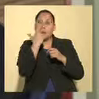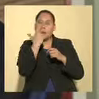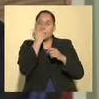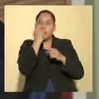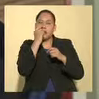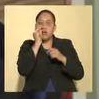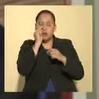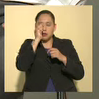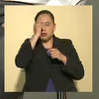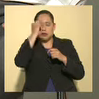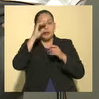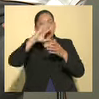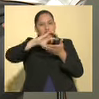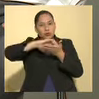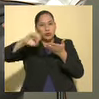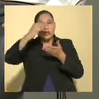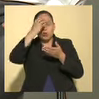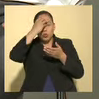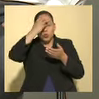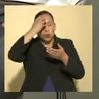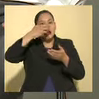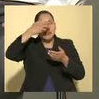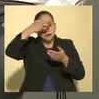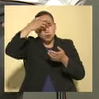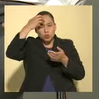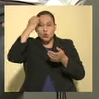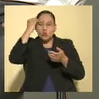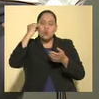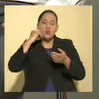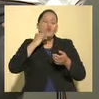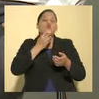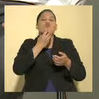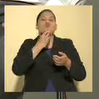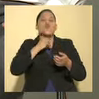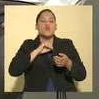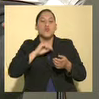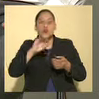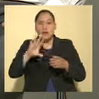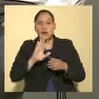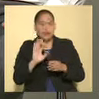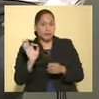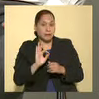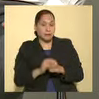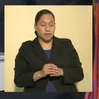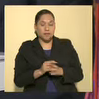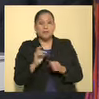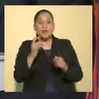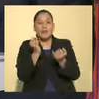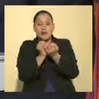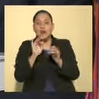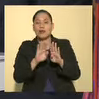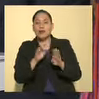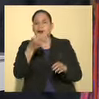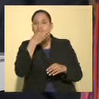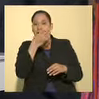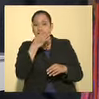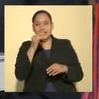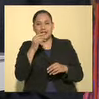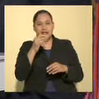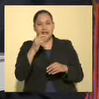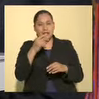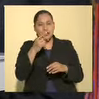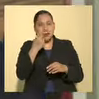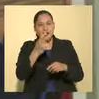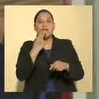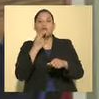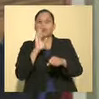mecánico ayudemos a tragar el moco. Generalmente, antihistamínicos, por ejemplo, que también ya hemos hablado aquí,